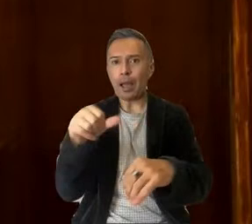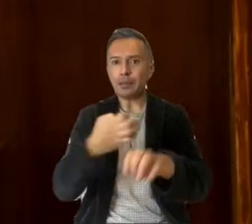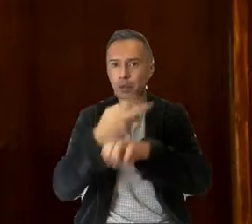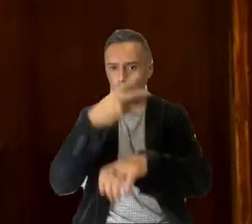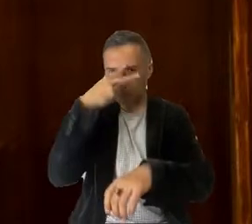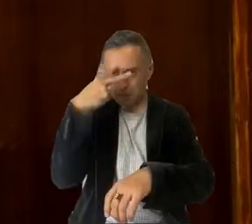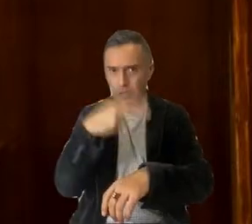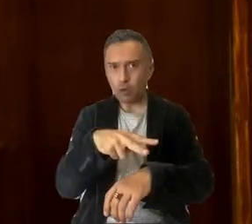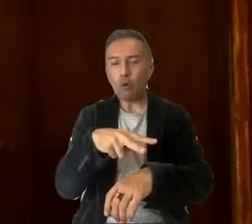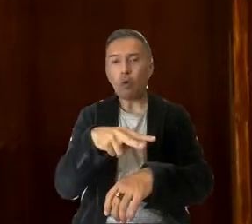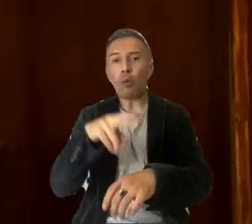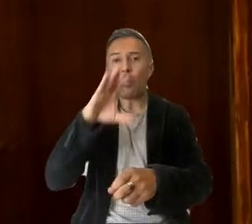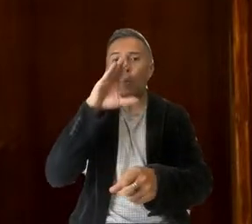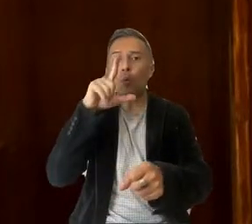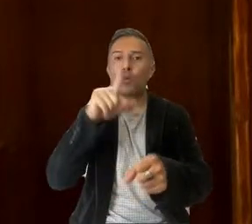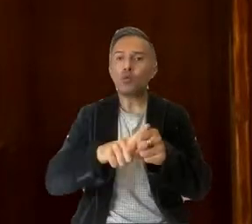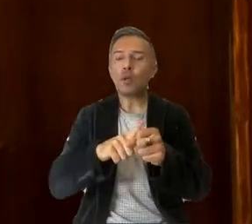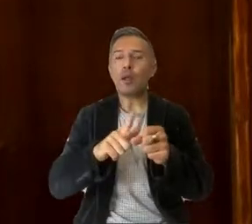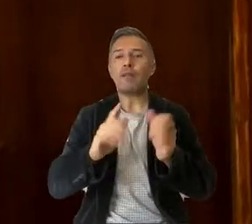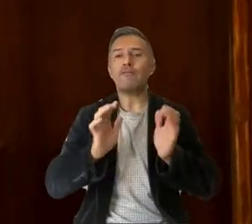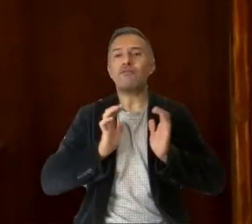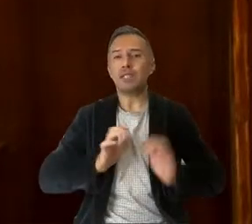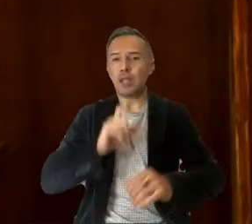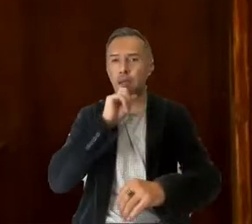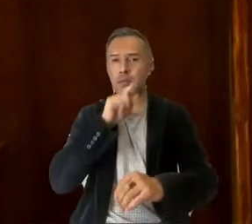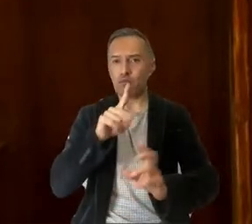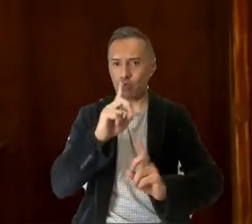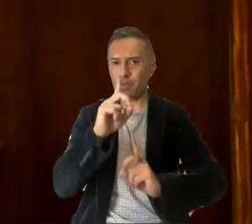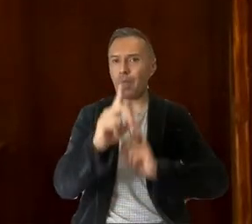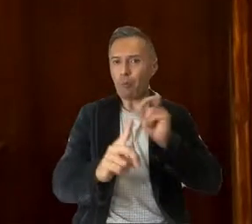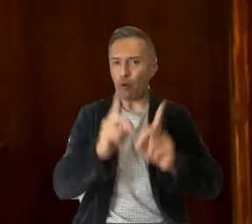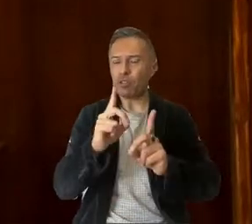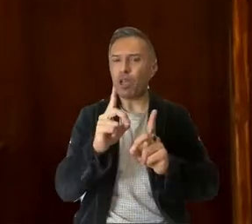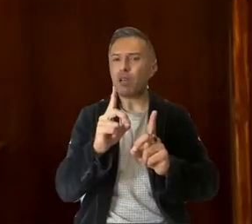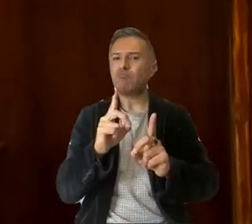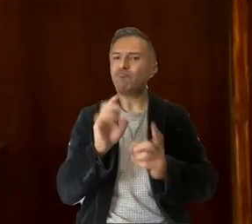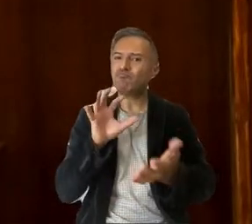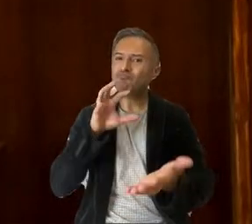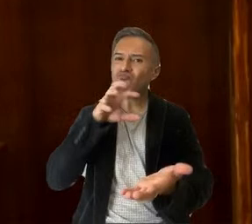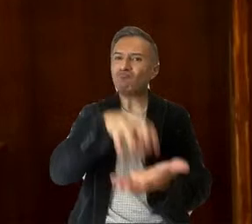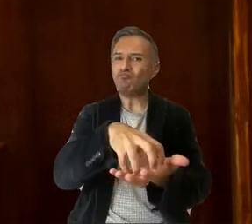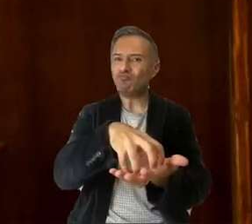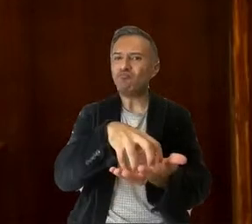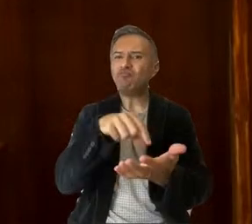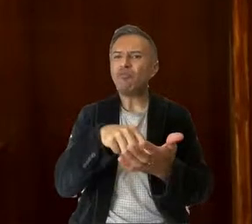Mexiquense de Cultura y el Deporte por las siguientes